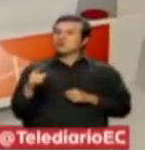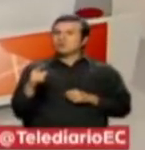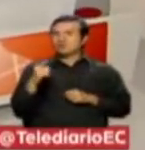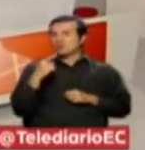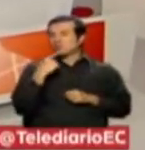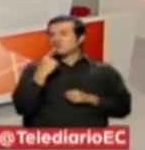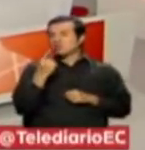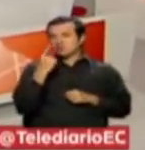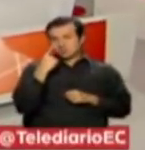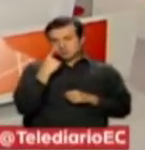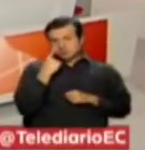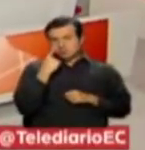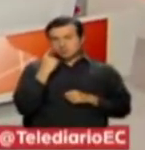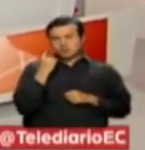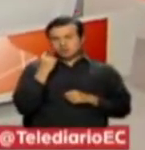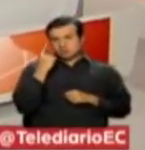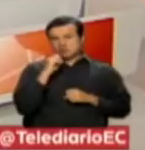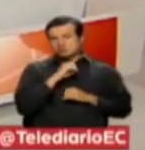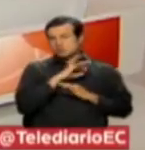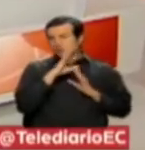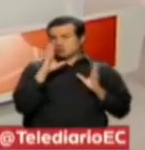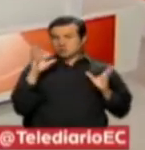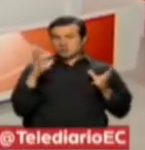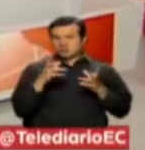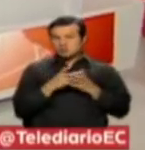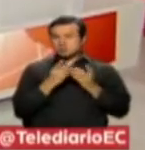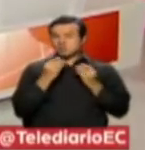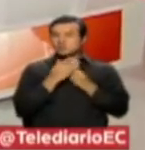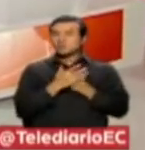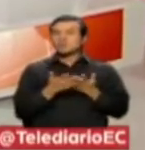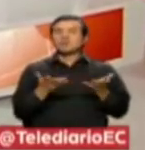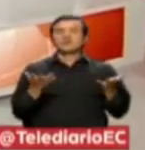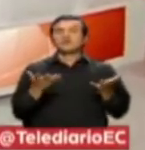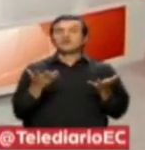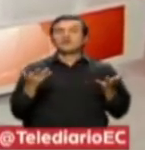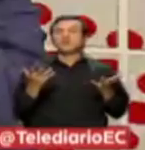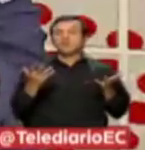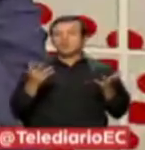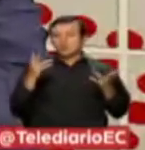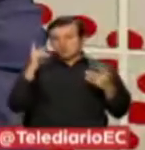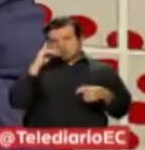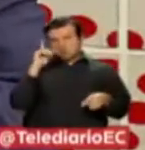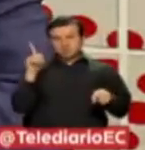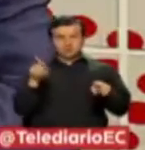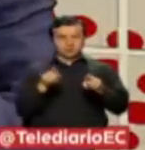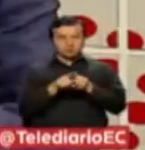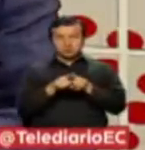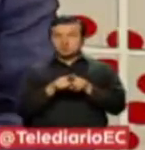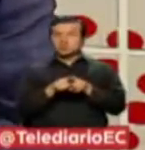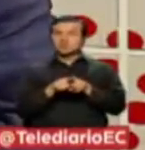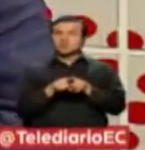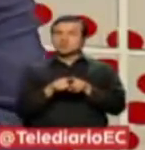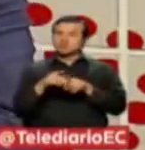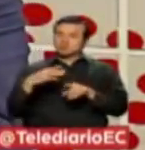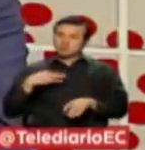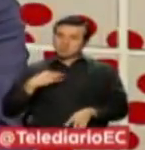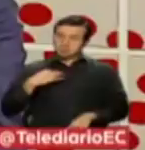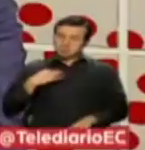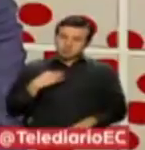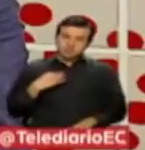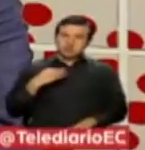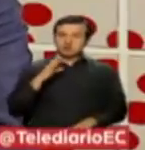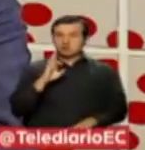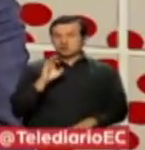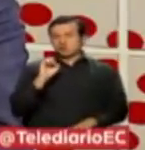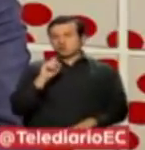presunta, hay una lectura al respecto, ¿no? La presunta, el presunto acuerdo detrás de esta voluntad del señor